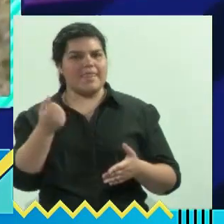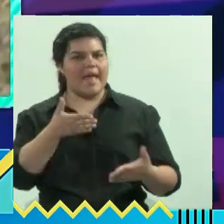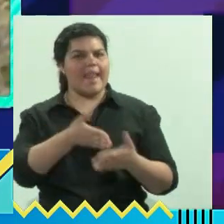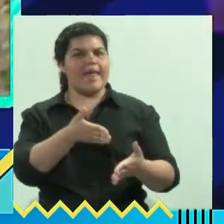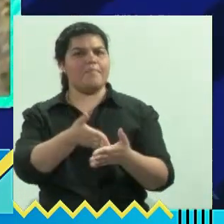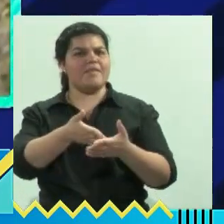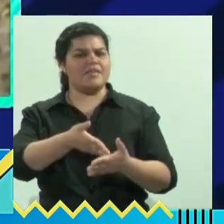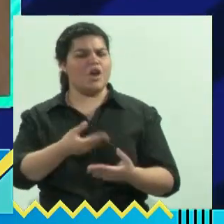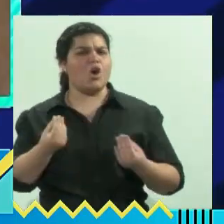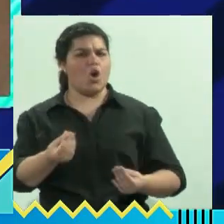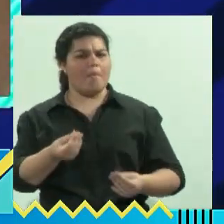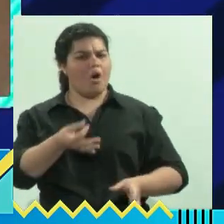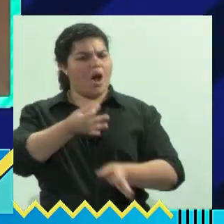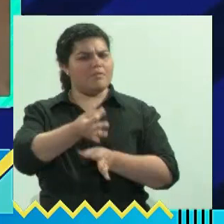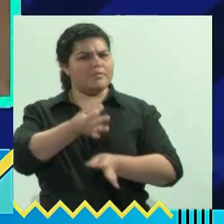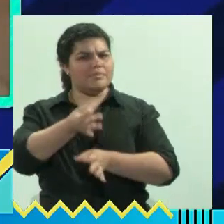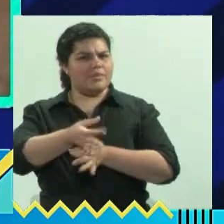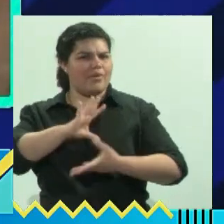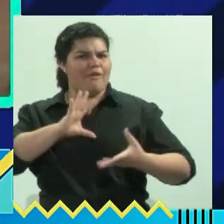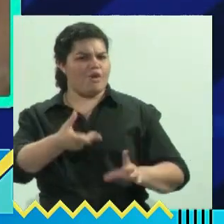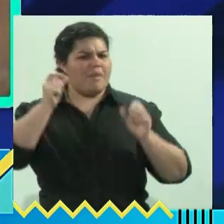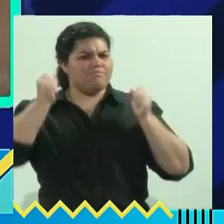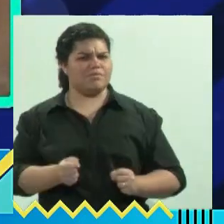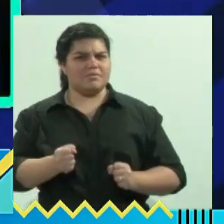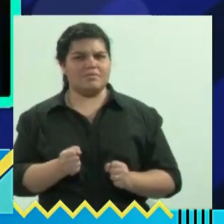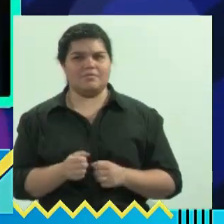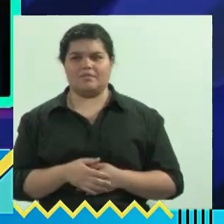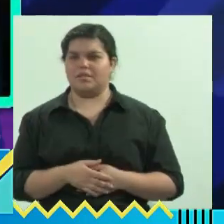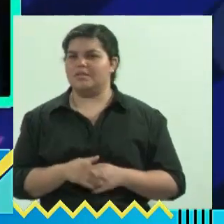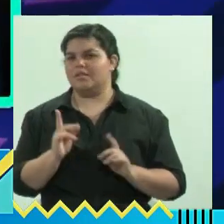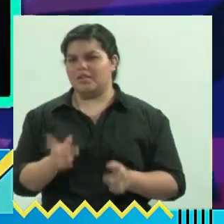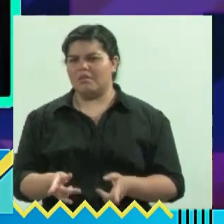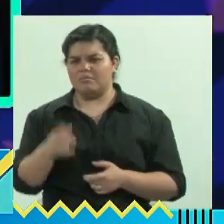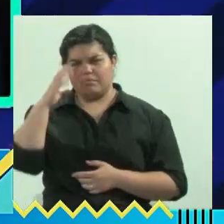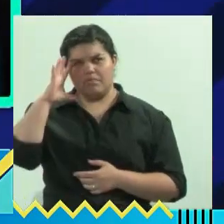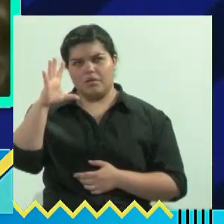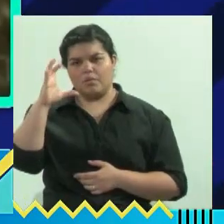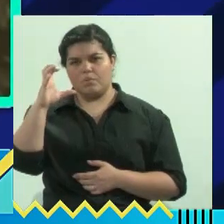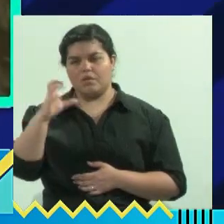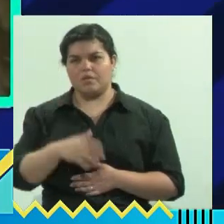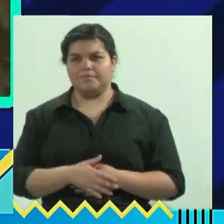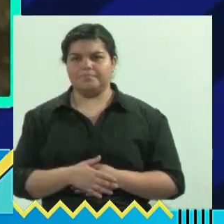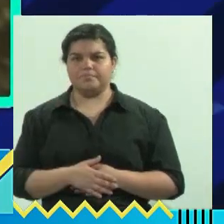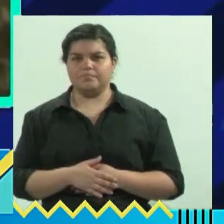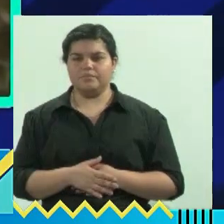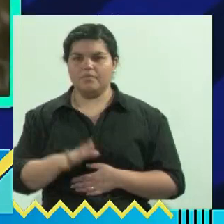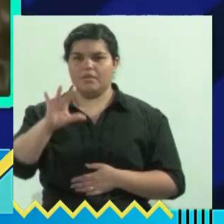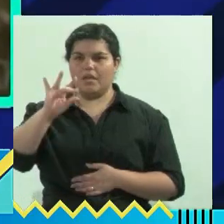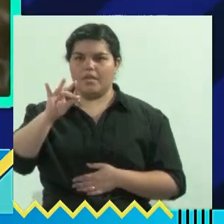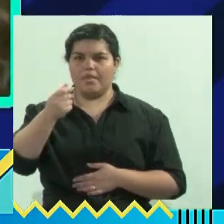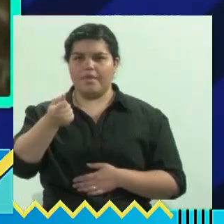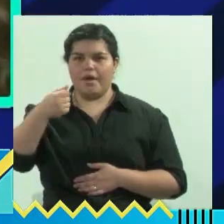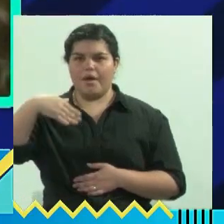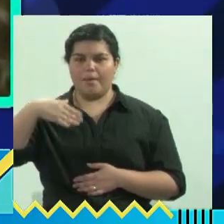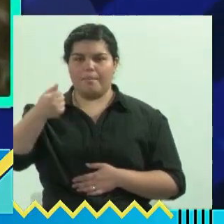alguna cuestión, de una normativa social, digamos. Bien, ahí se me viene, por ejemplo, la de la dama de blanco en San Carlos,